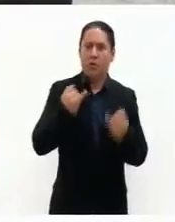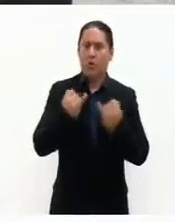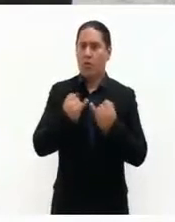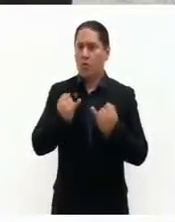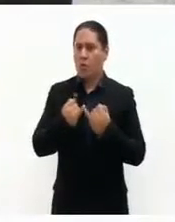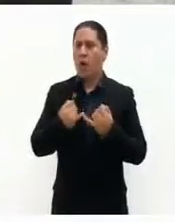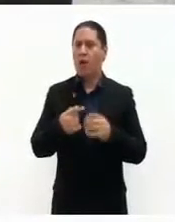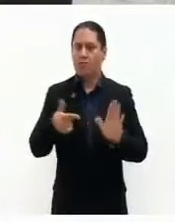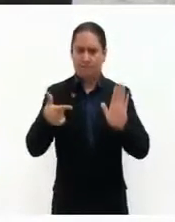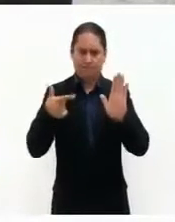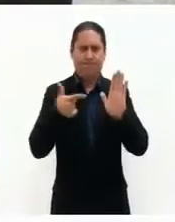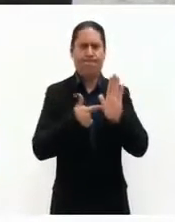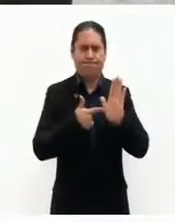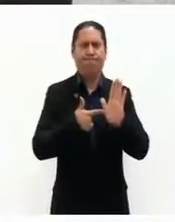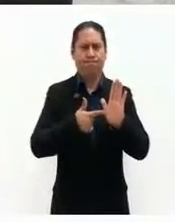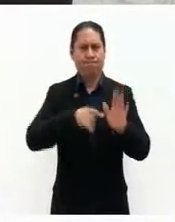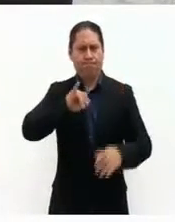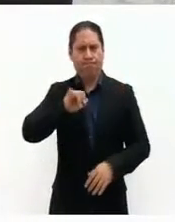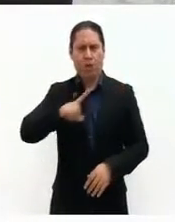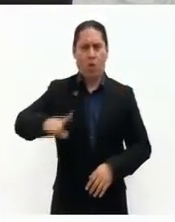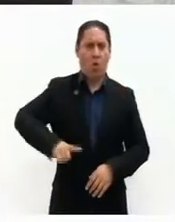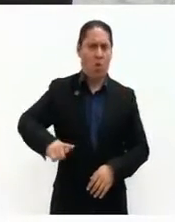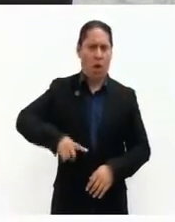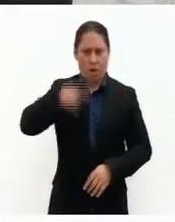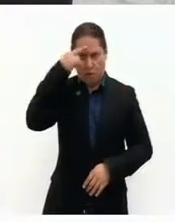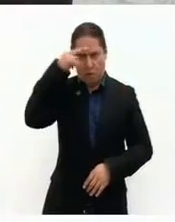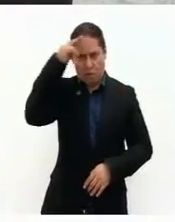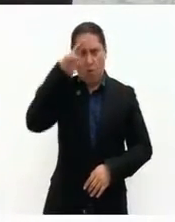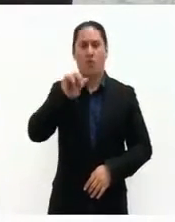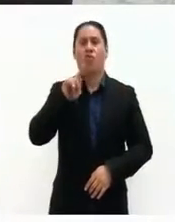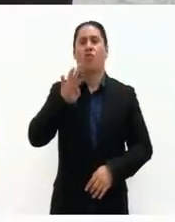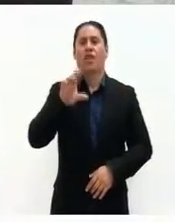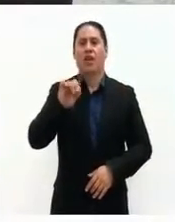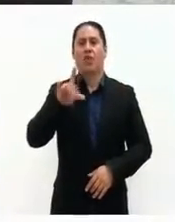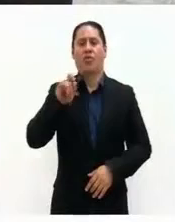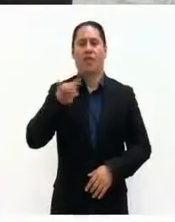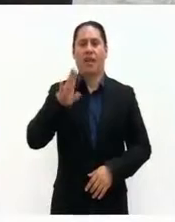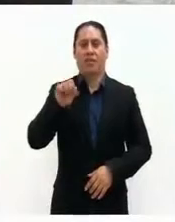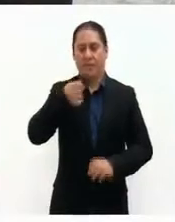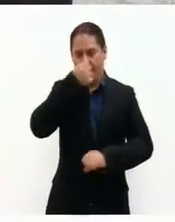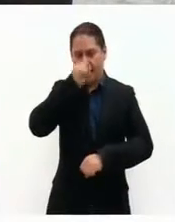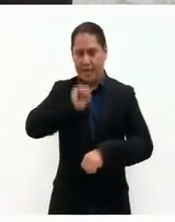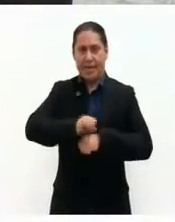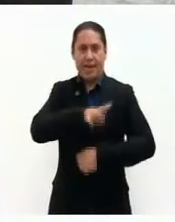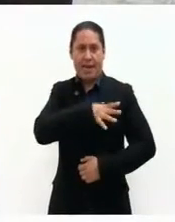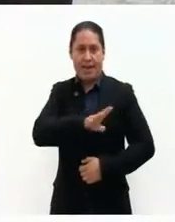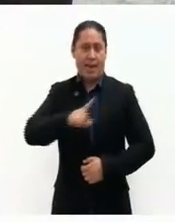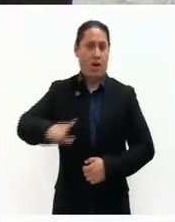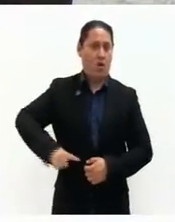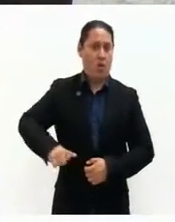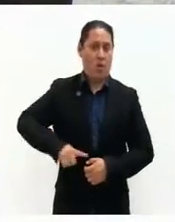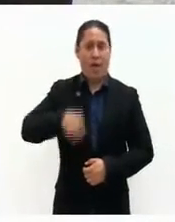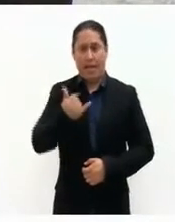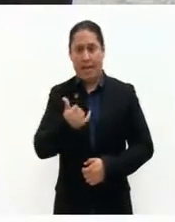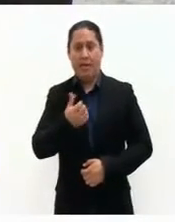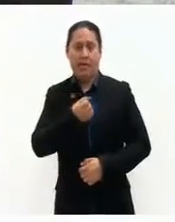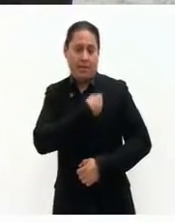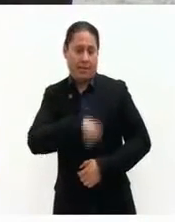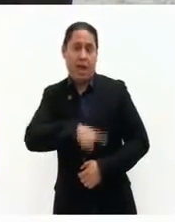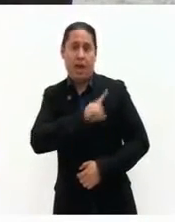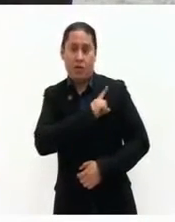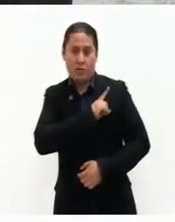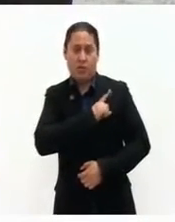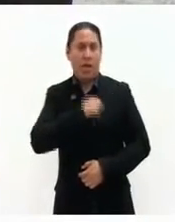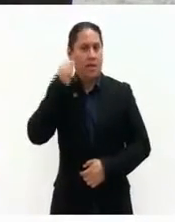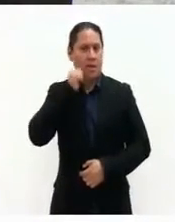quiero resaltar la buena disposición del gobernador Rutilio Escandón Cadenas, que a través de la Secretaría General de Gobierno y la Secretaría de Salud han